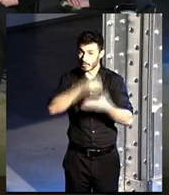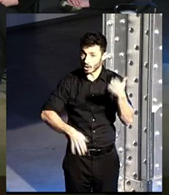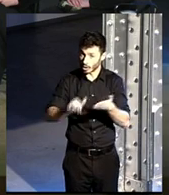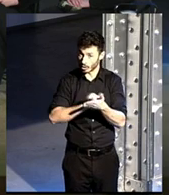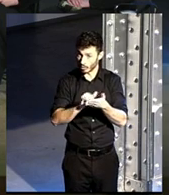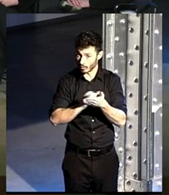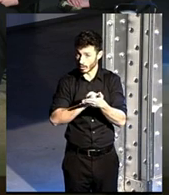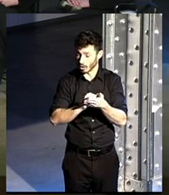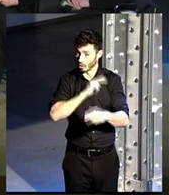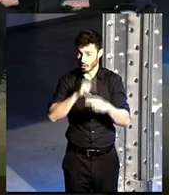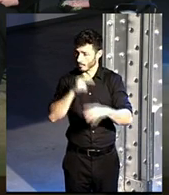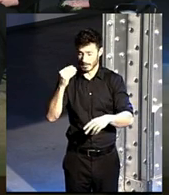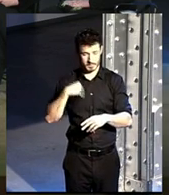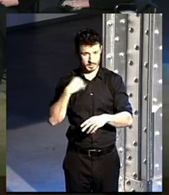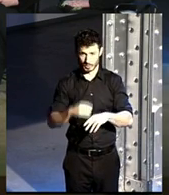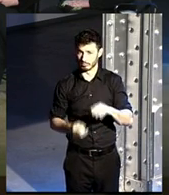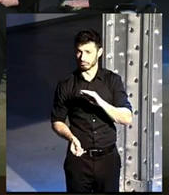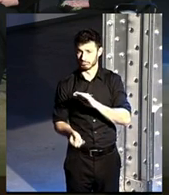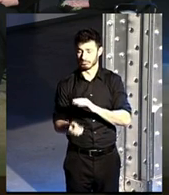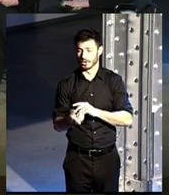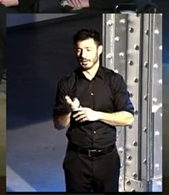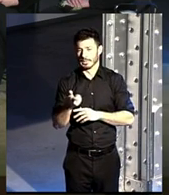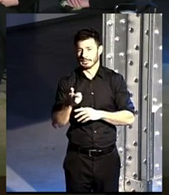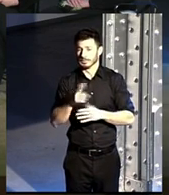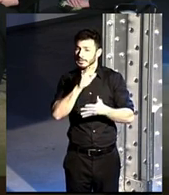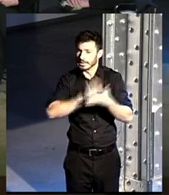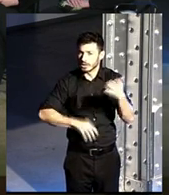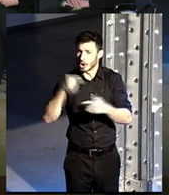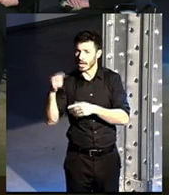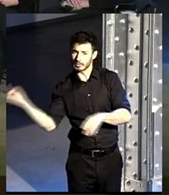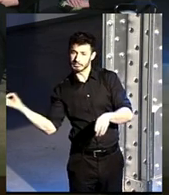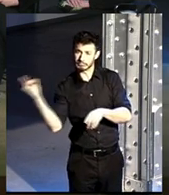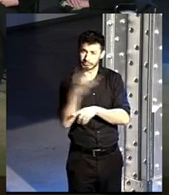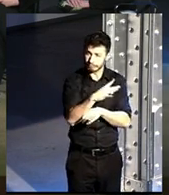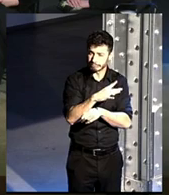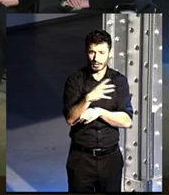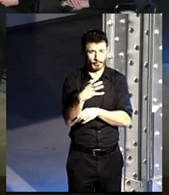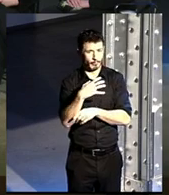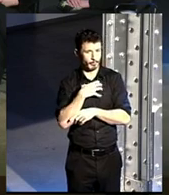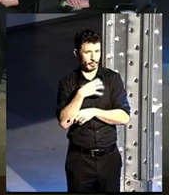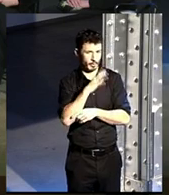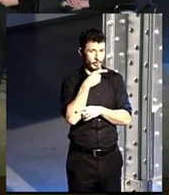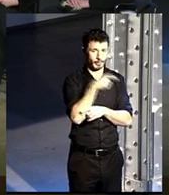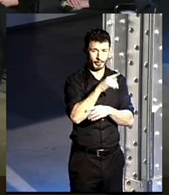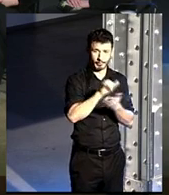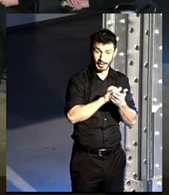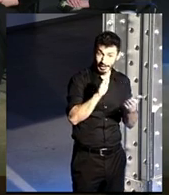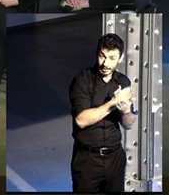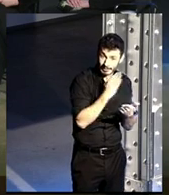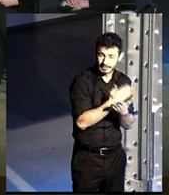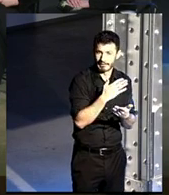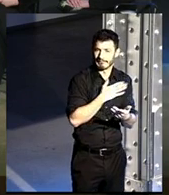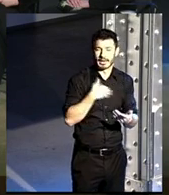Bennett. No podía mandar un texto pesimista sobre el futuro a una revista de Nueva York que quería algo